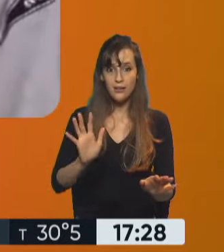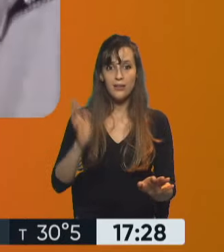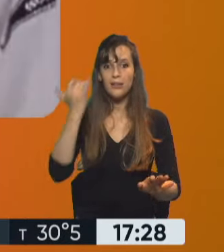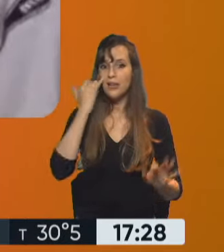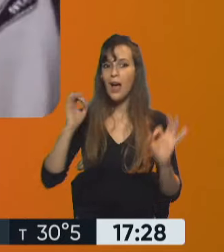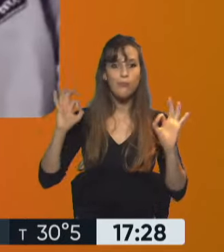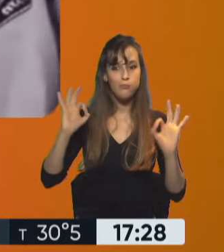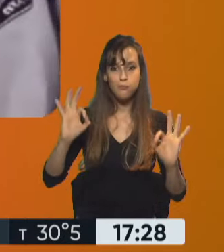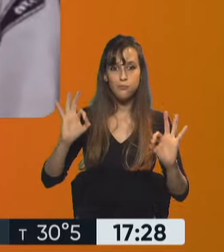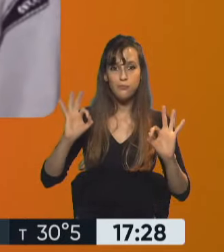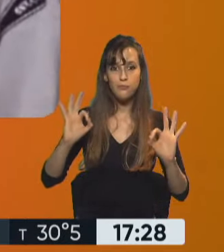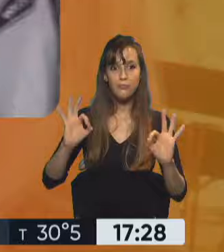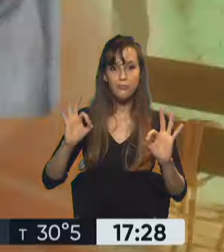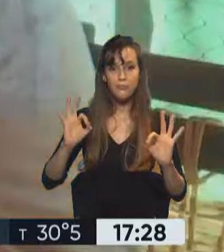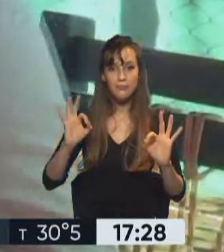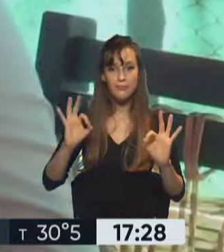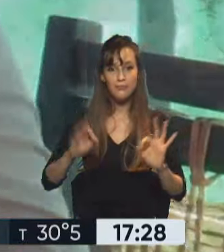acá,